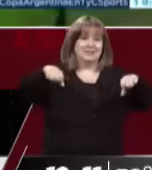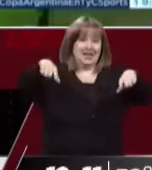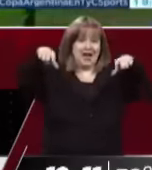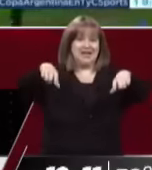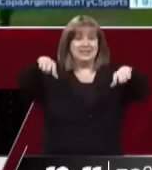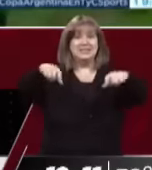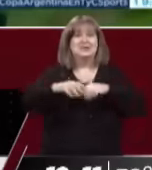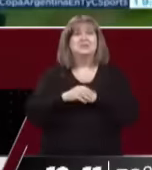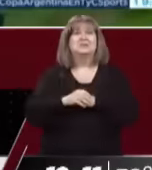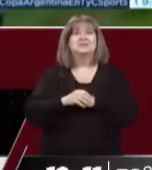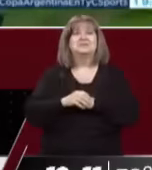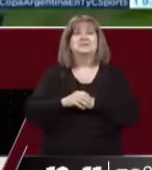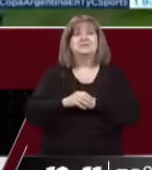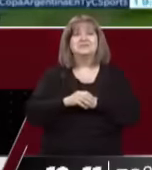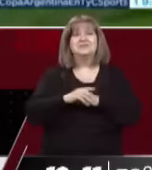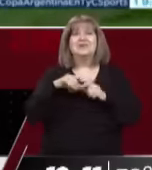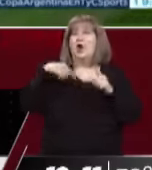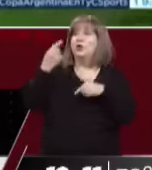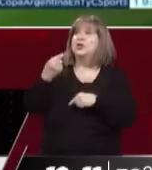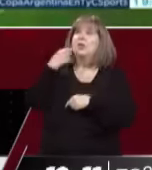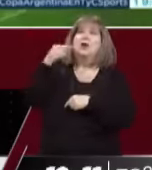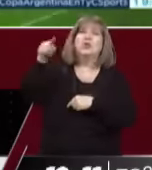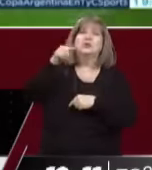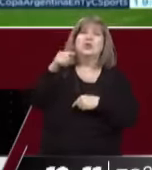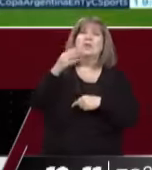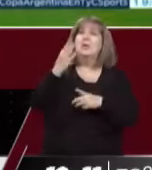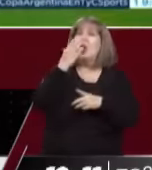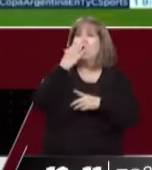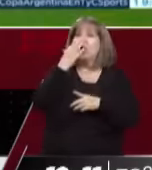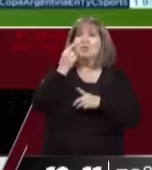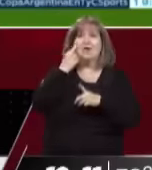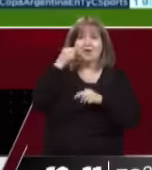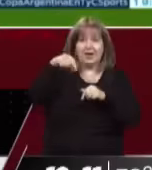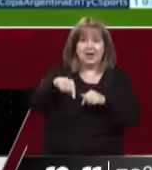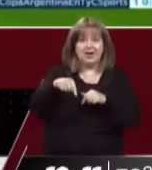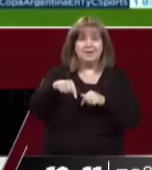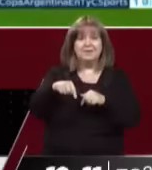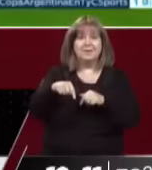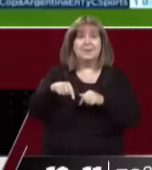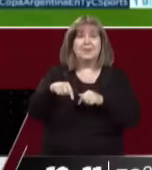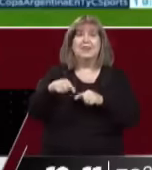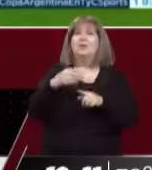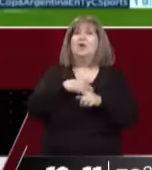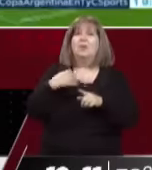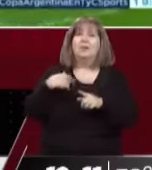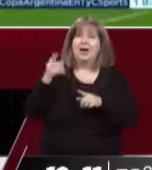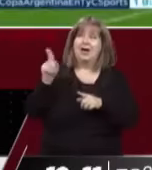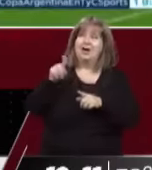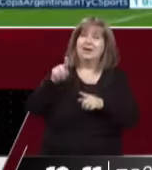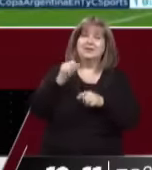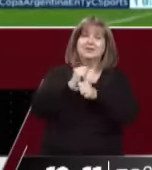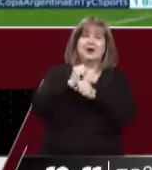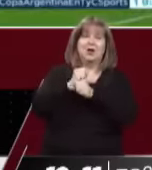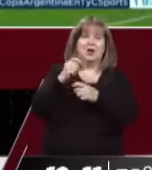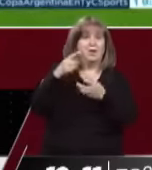preparando un tema que van a cantar todos. Sigo, cordobeses que viven en Mendoza, la mamá, los chicos... Bueno, ¿vinieron por el trabajo de tu